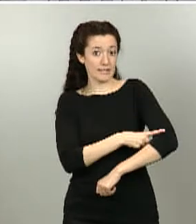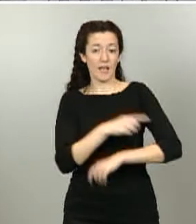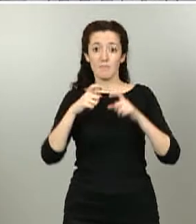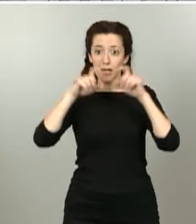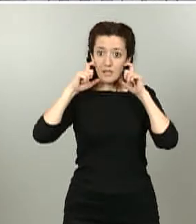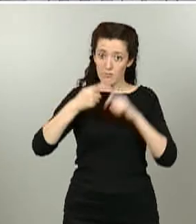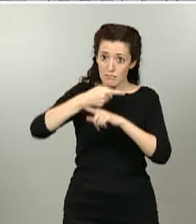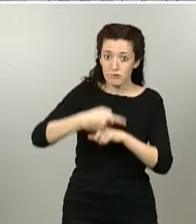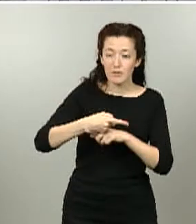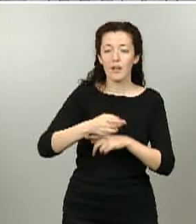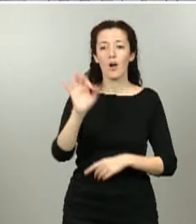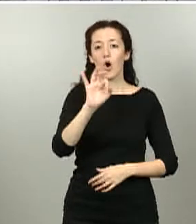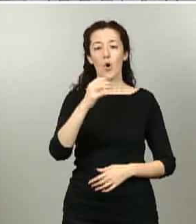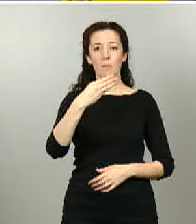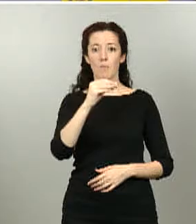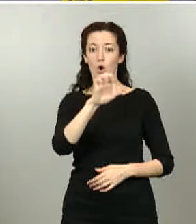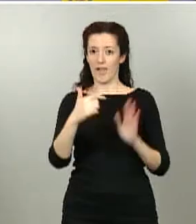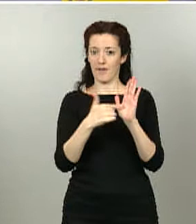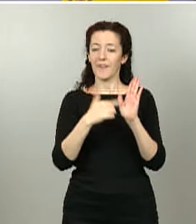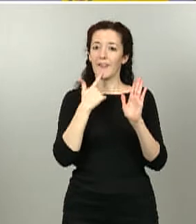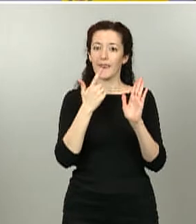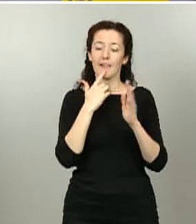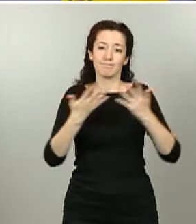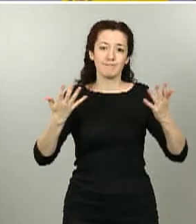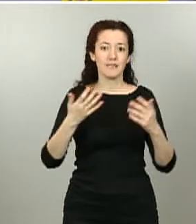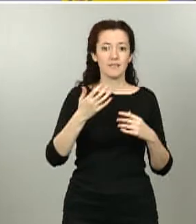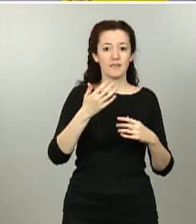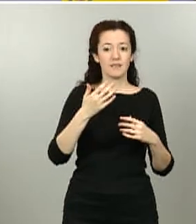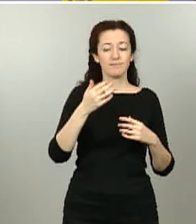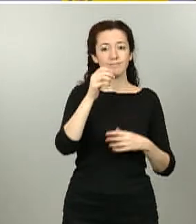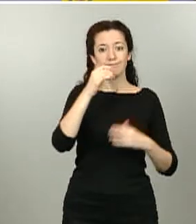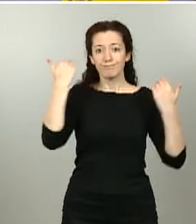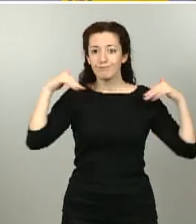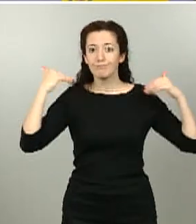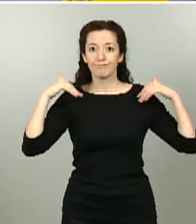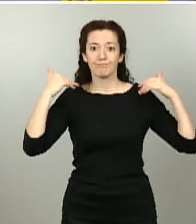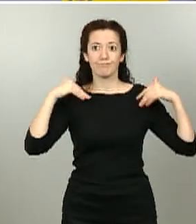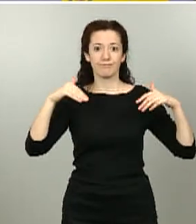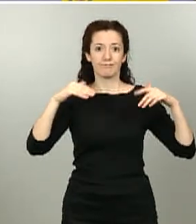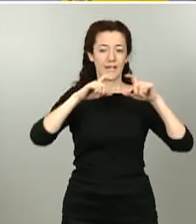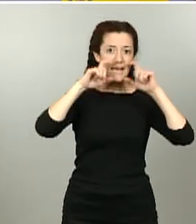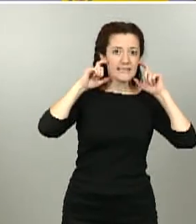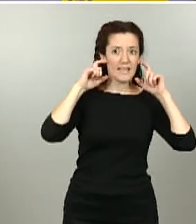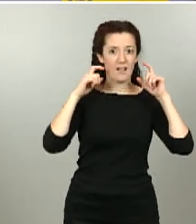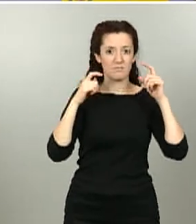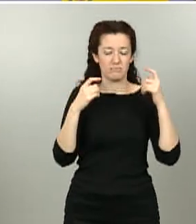desarrollo de actividades en las que por la propia naturaleza de estas resulta incompatible el uso de la mascarilla?